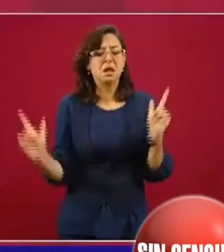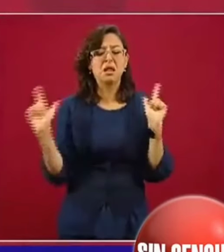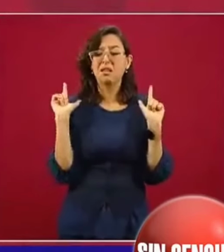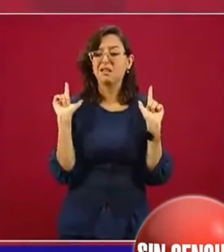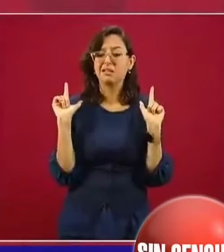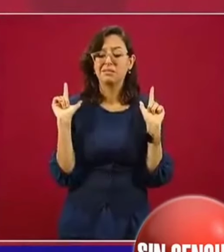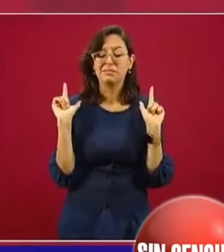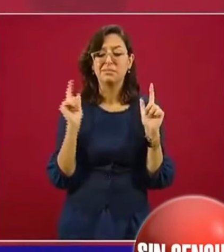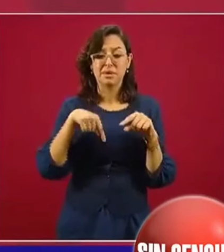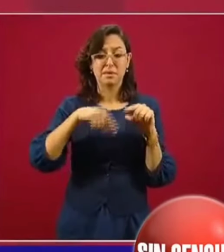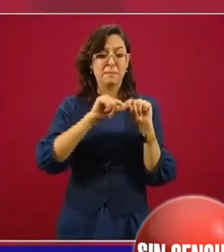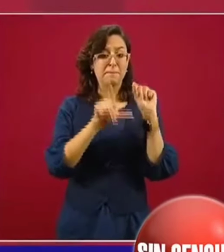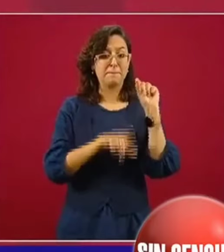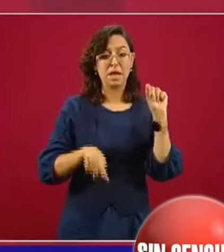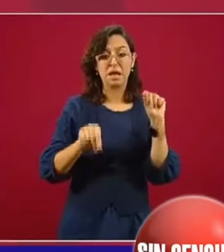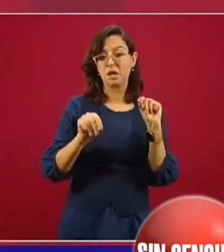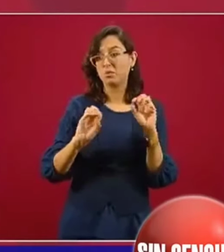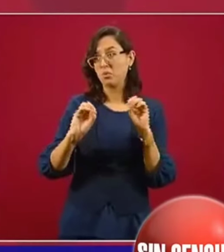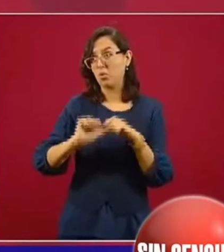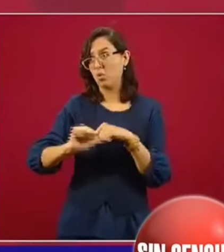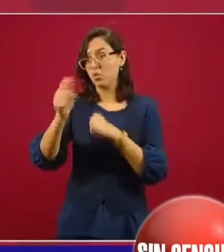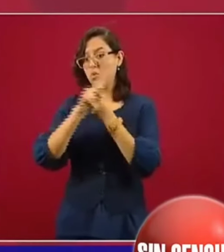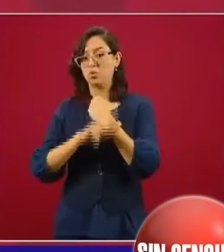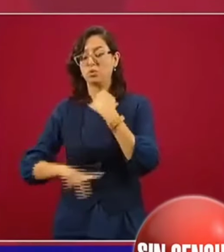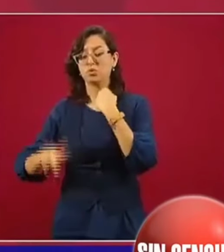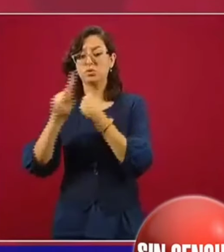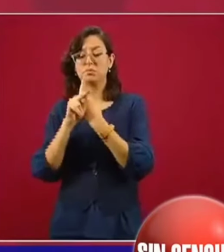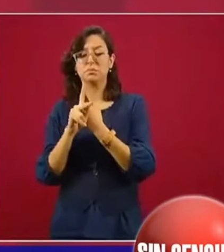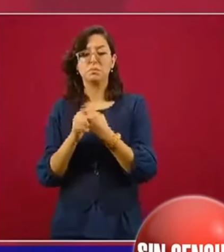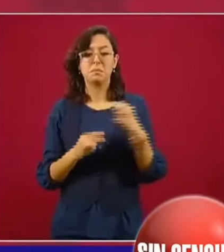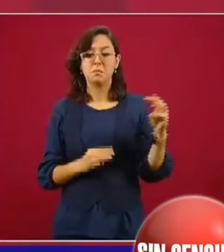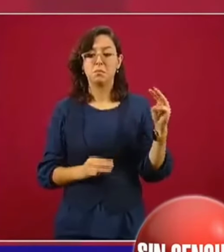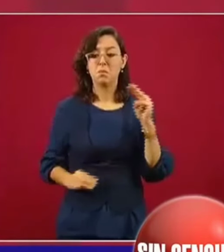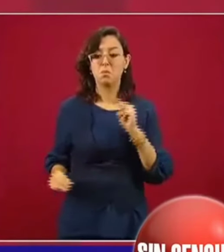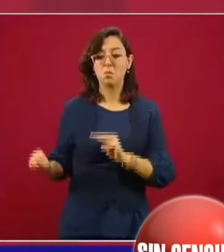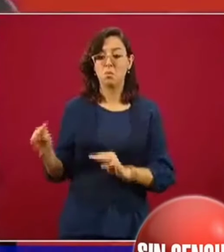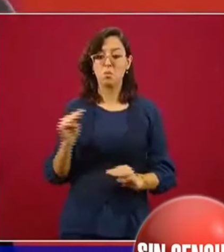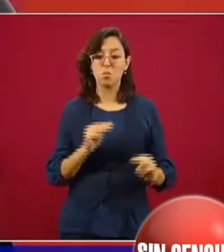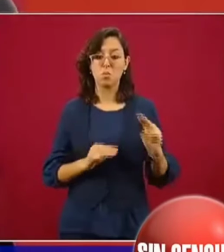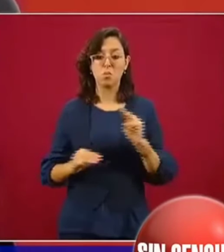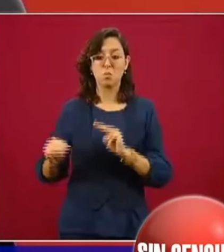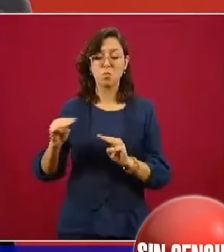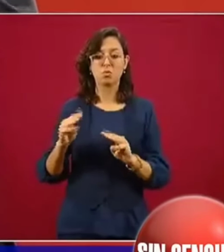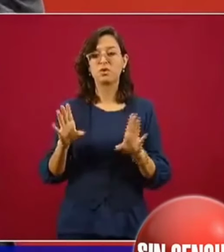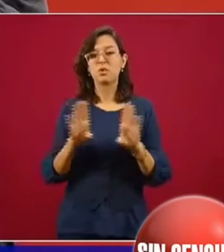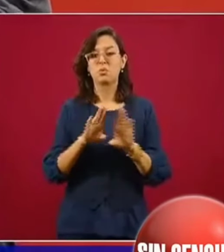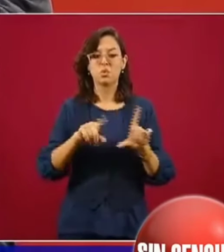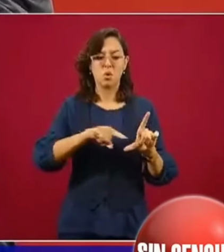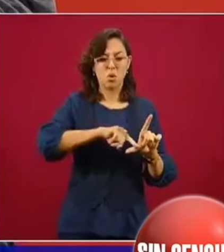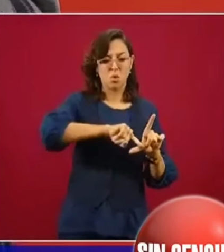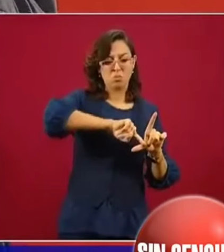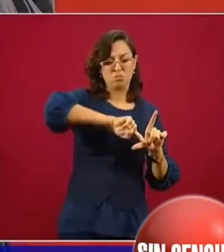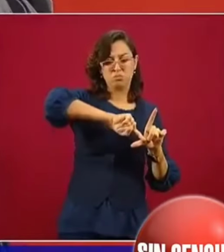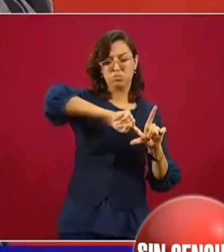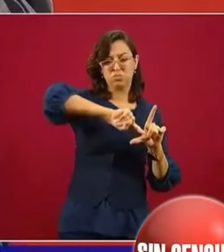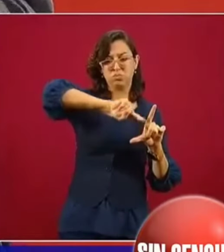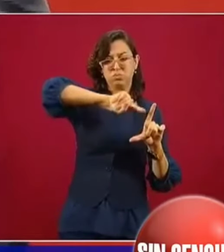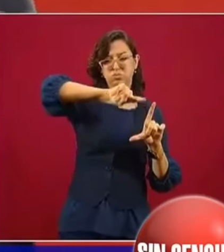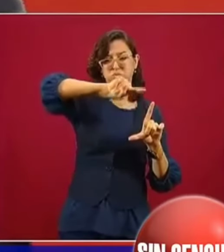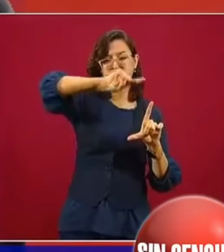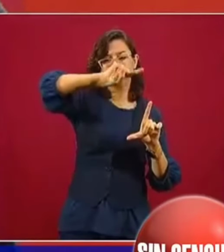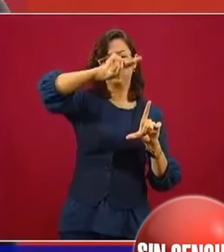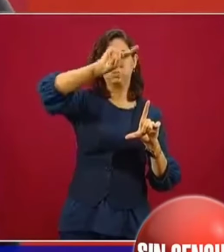parte del mundo una curva, una montaña en esta representación visual que sube muy rápidamente